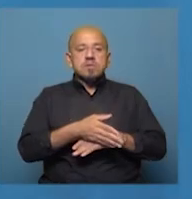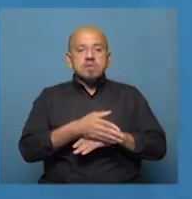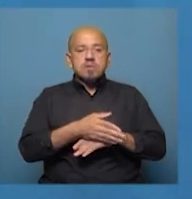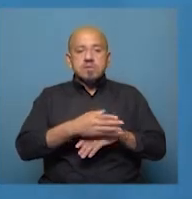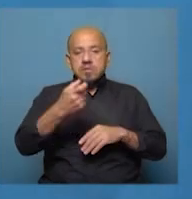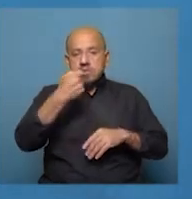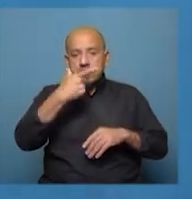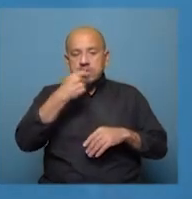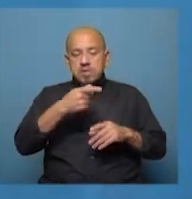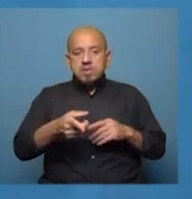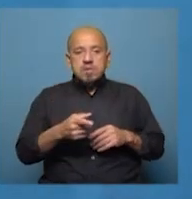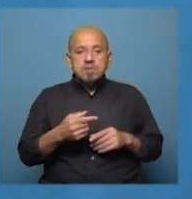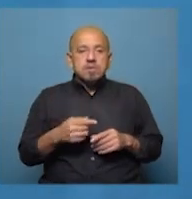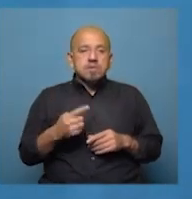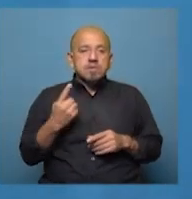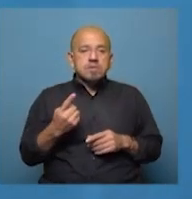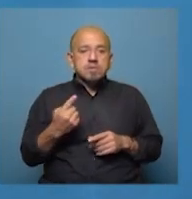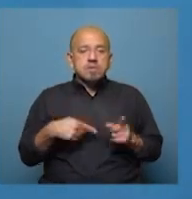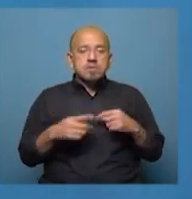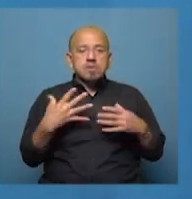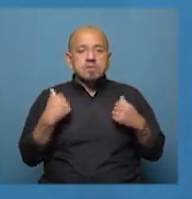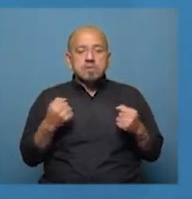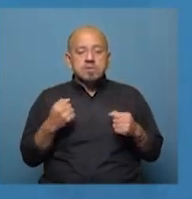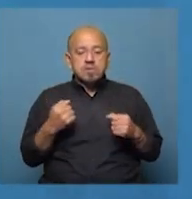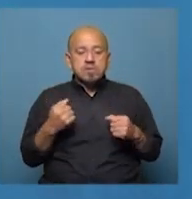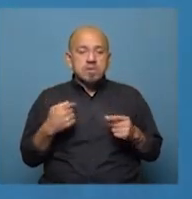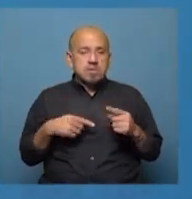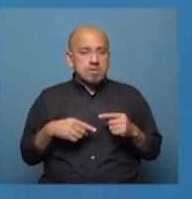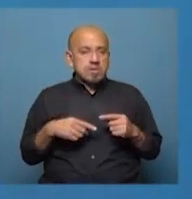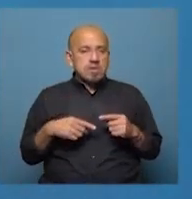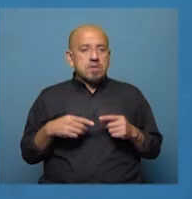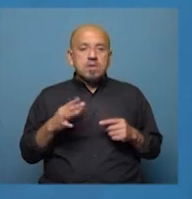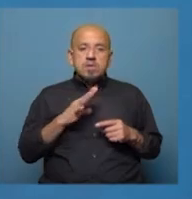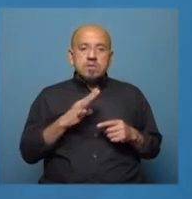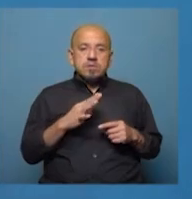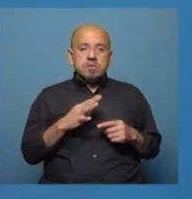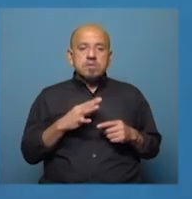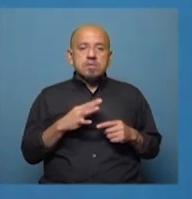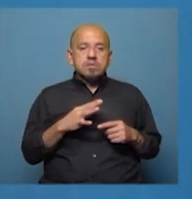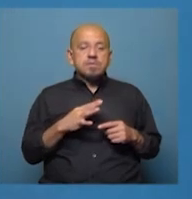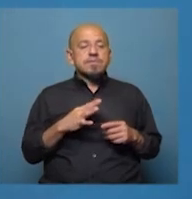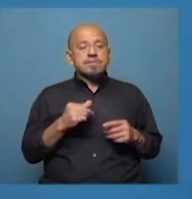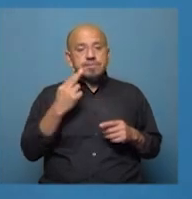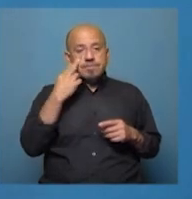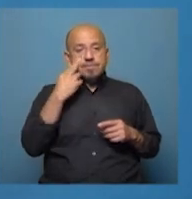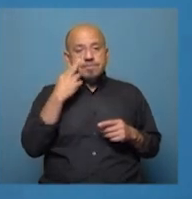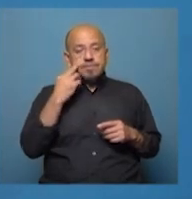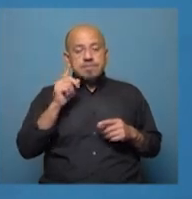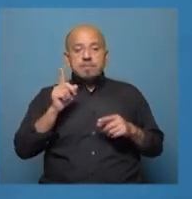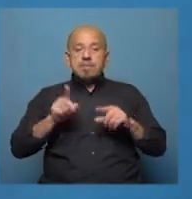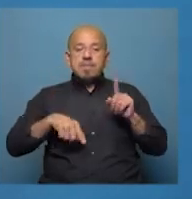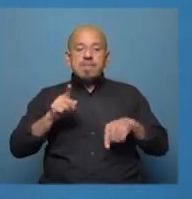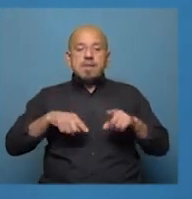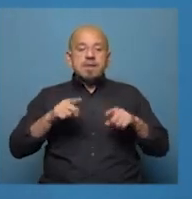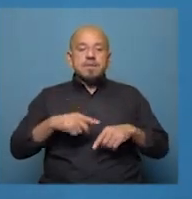camino lo primero es lo primero y es la salud de la gente ahora se debe a un problema de gestión que tiene hace por